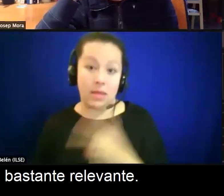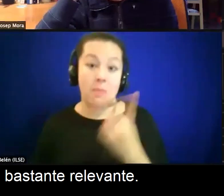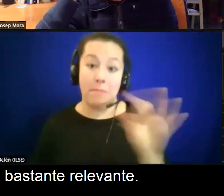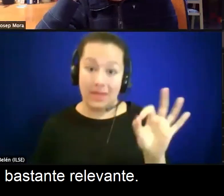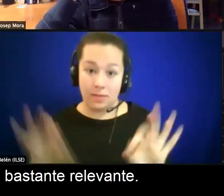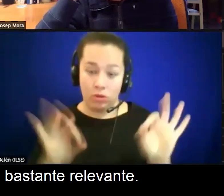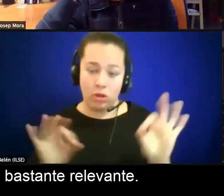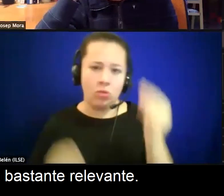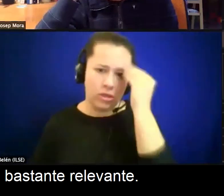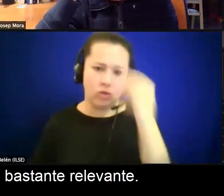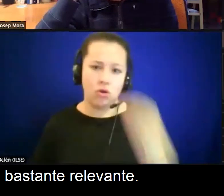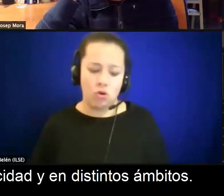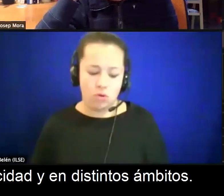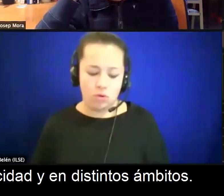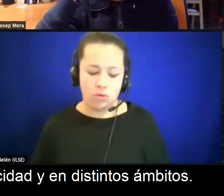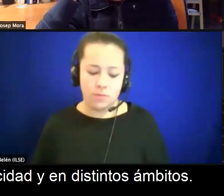dato bastante relevante.